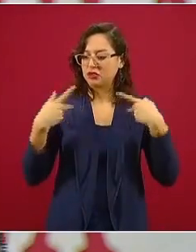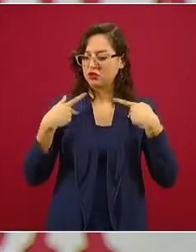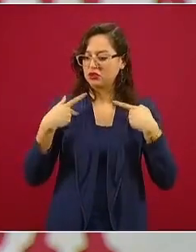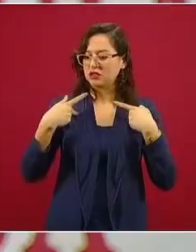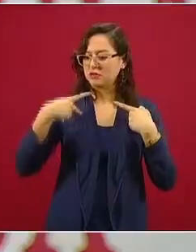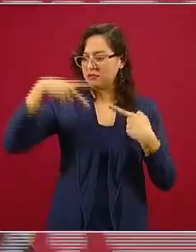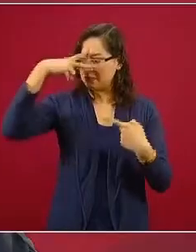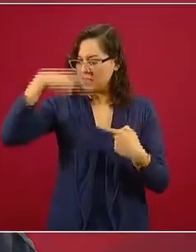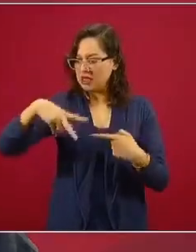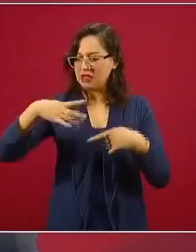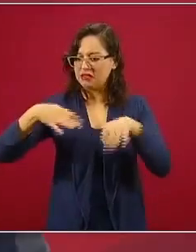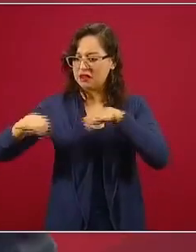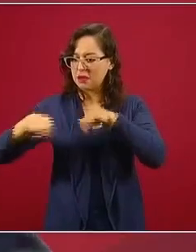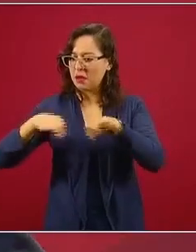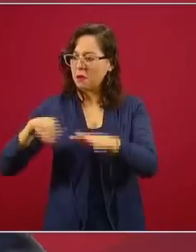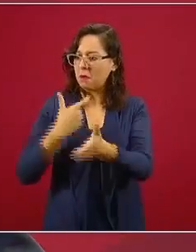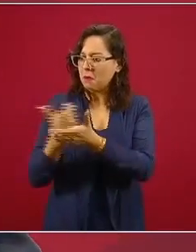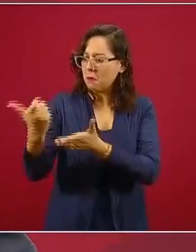México?